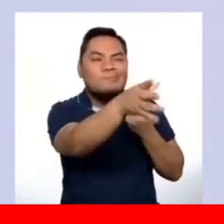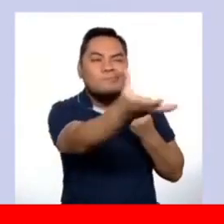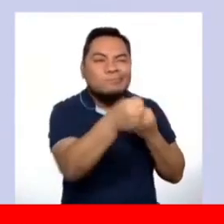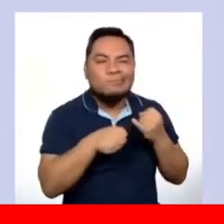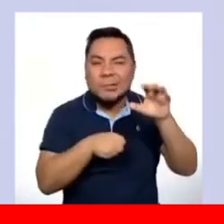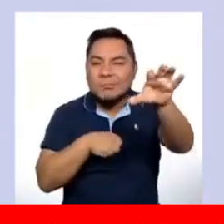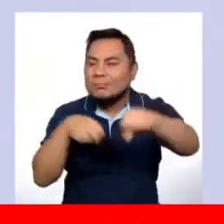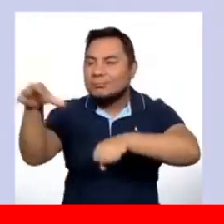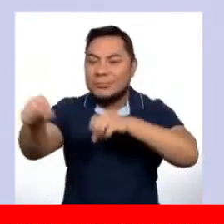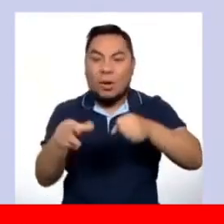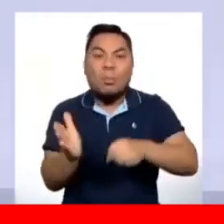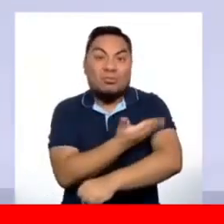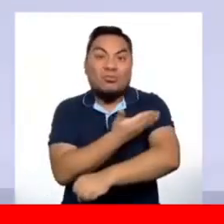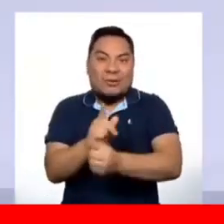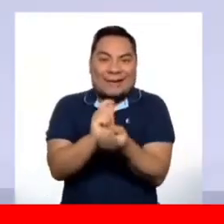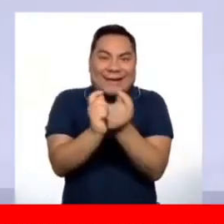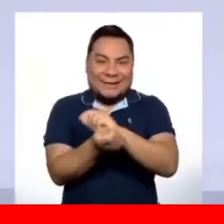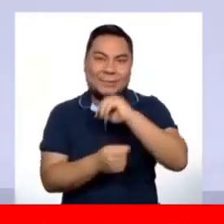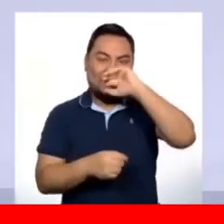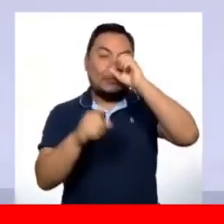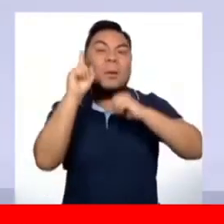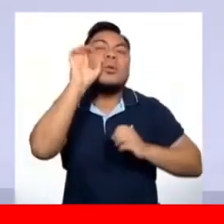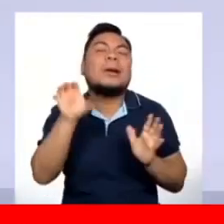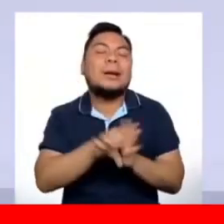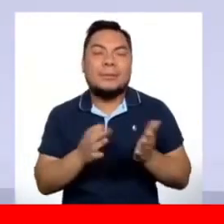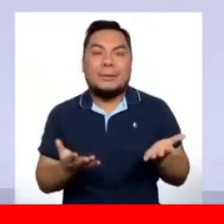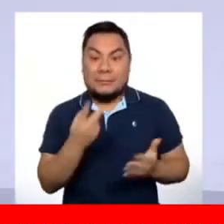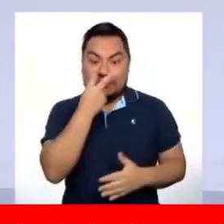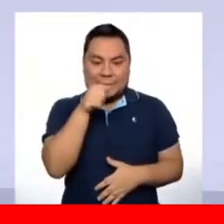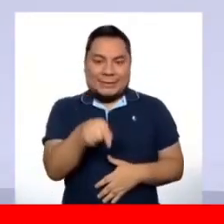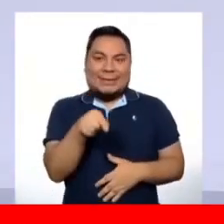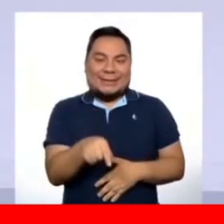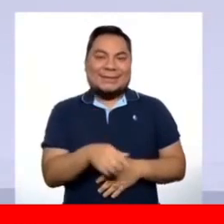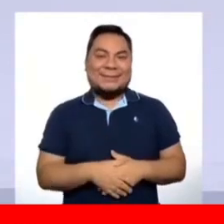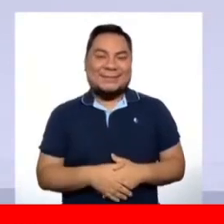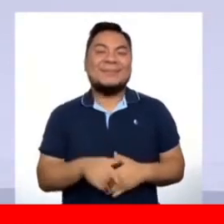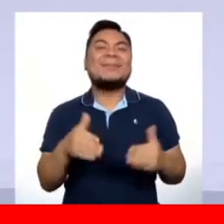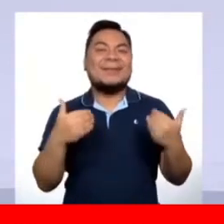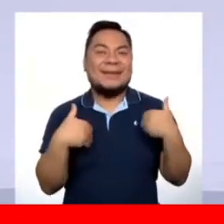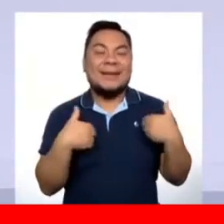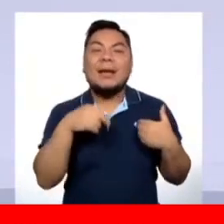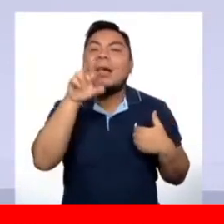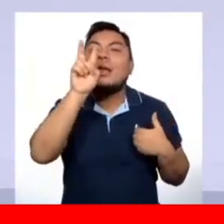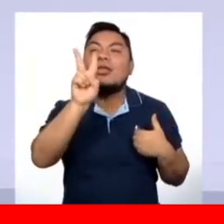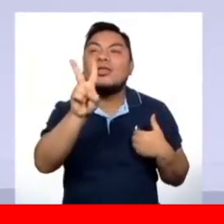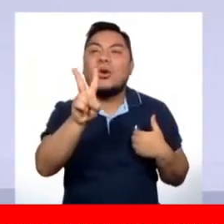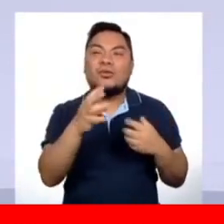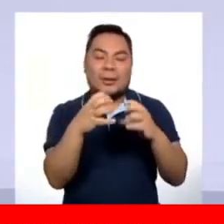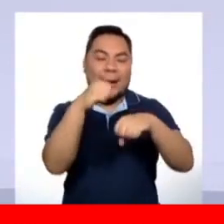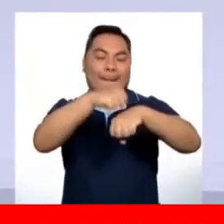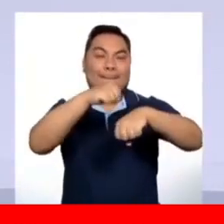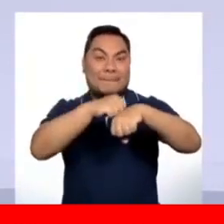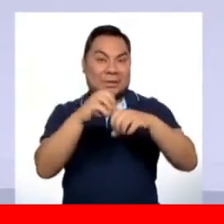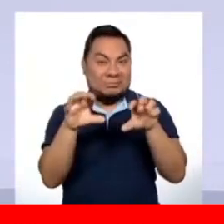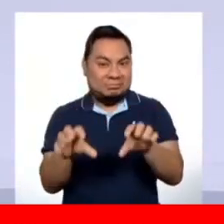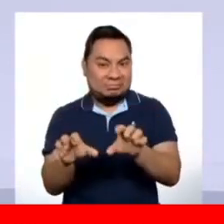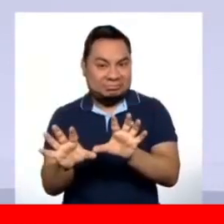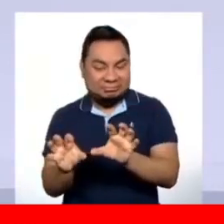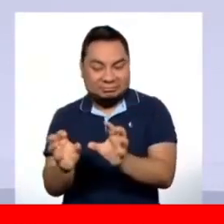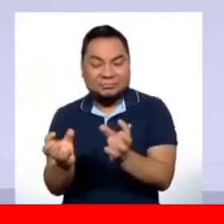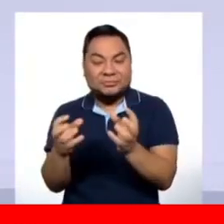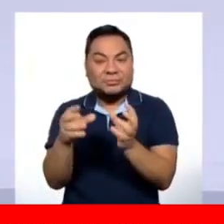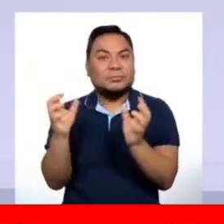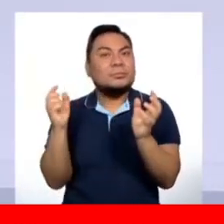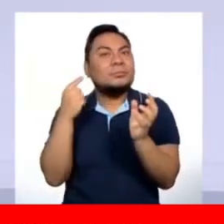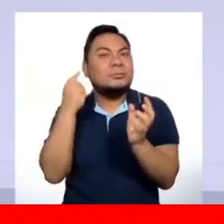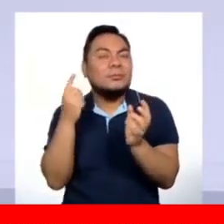hacer música! Por ejemplo, miren aquí. Tenemos dos piedras. Si juntamos una con la